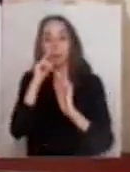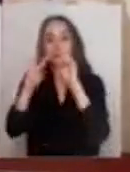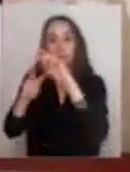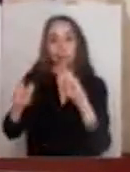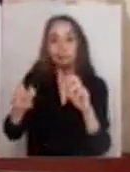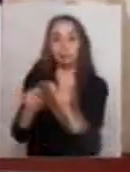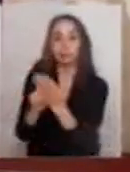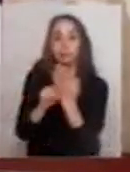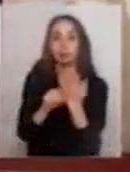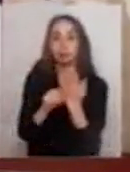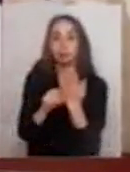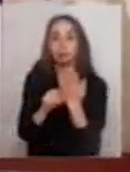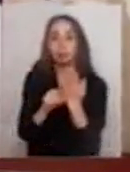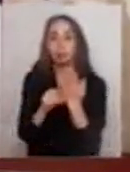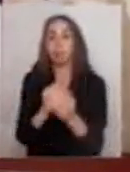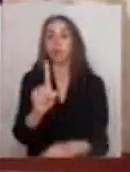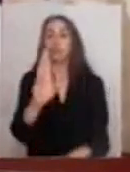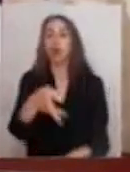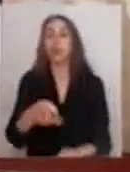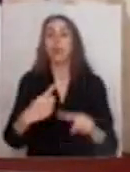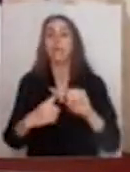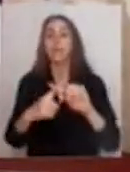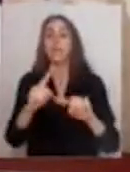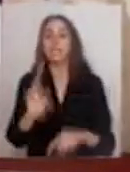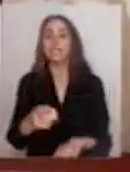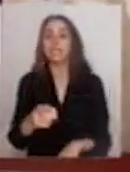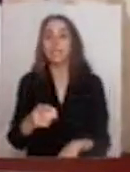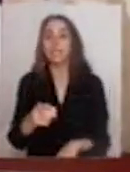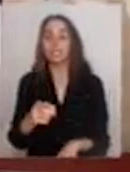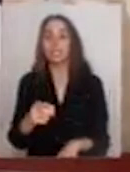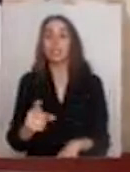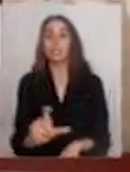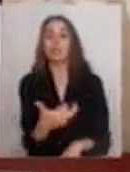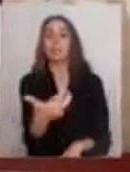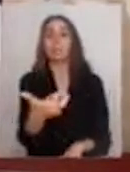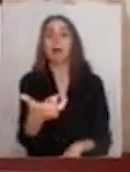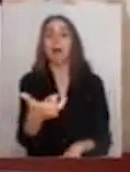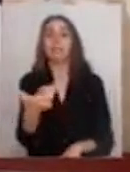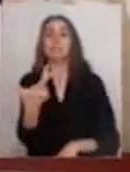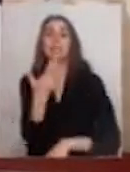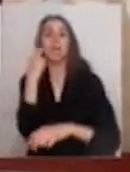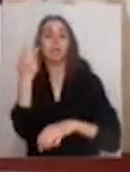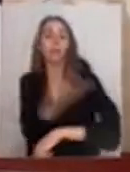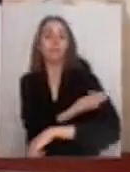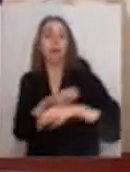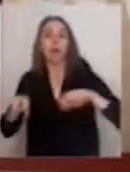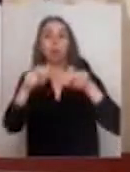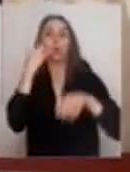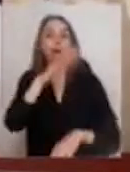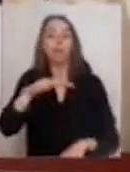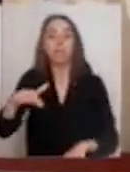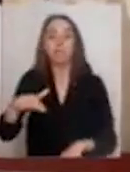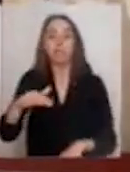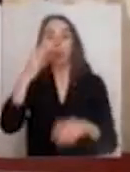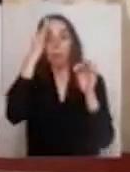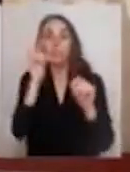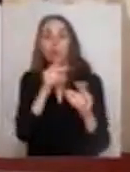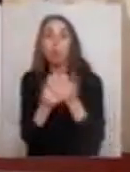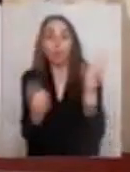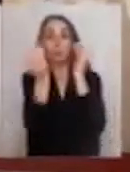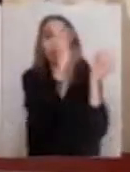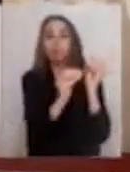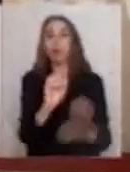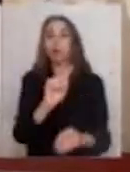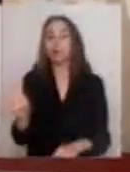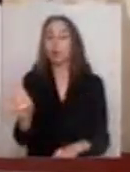No se debe exigir el pase de movilidad a los niños. Conclusión, decisiones improvisadas no. Pero, ¿cuál es la